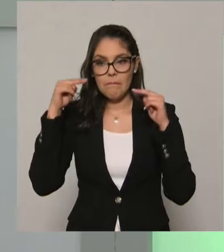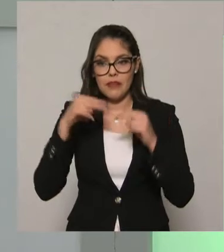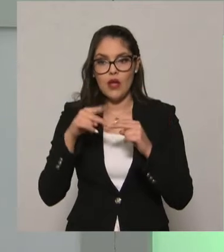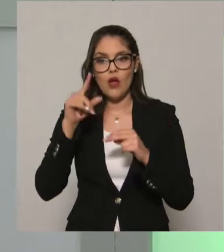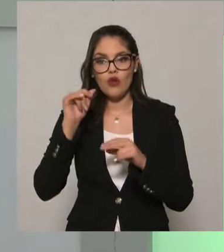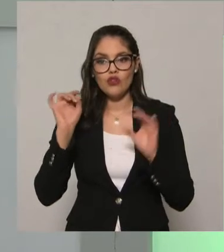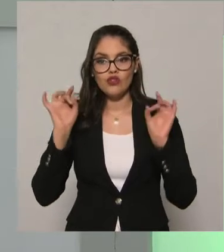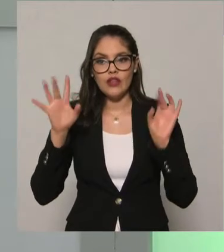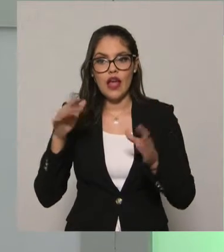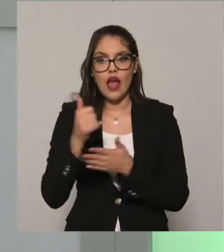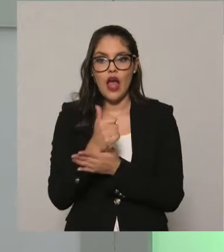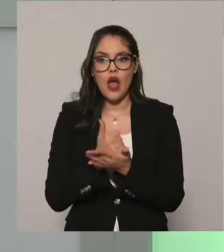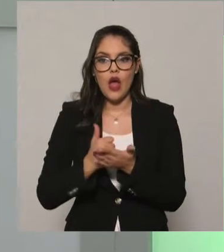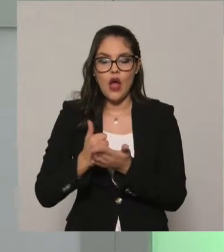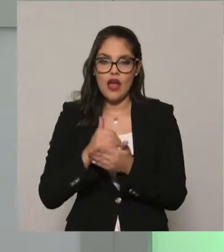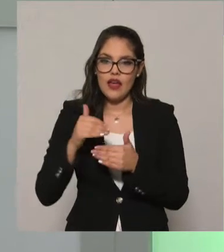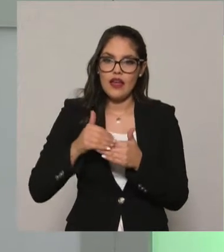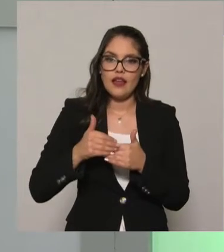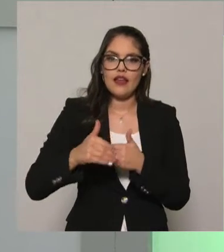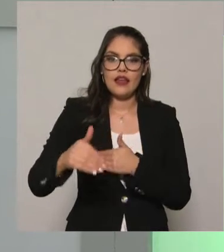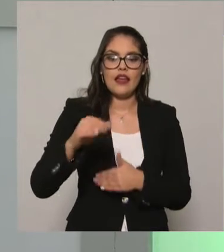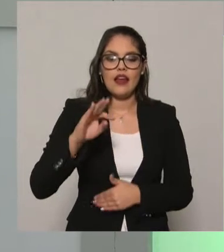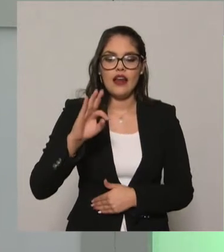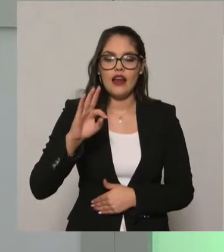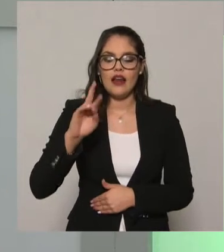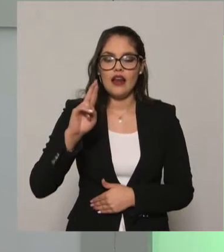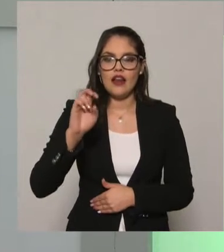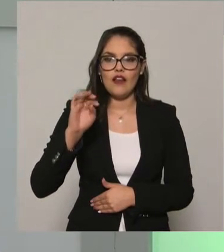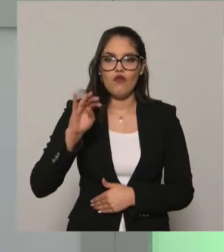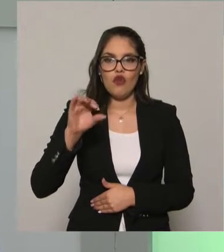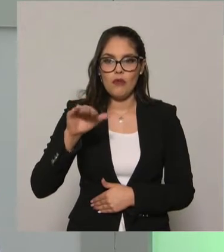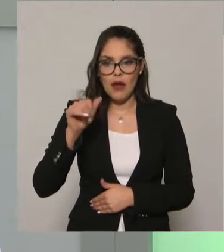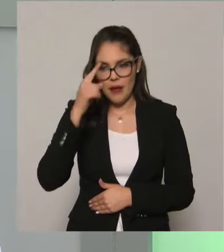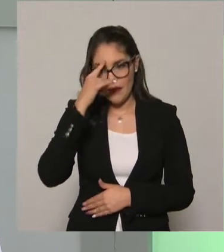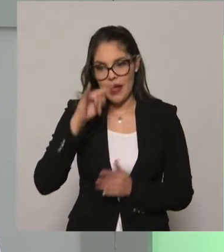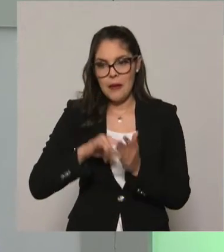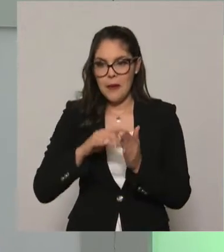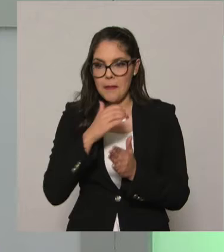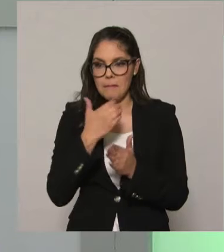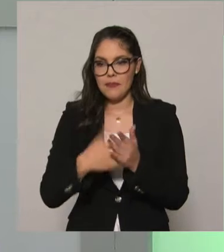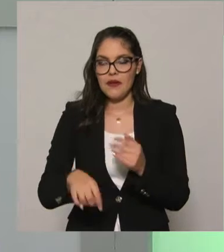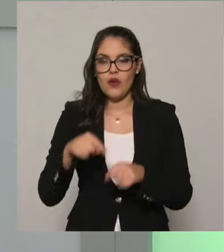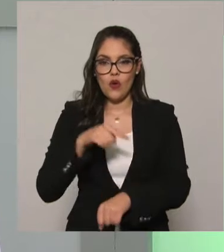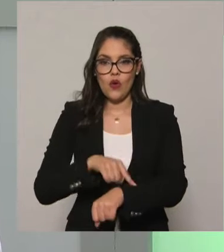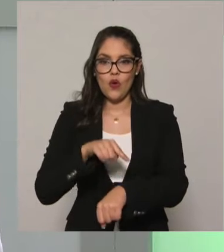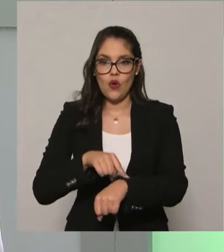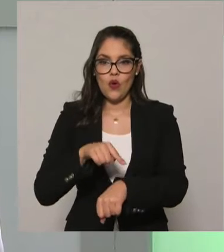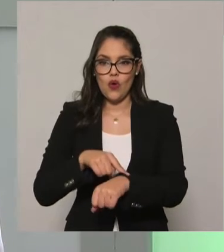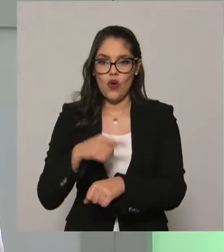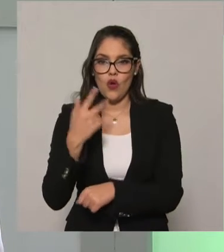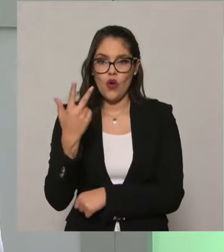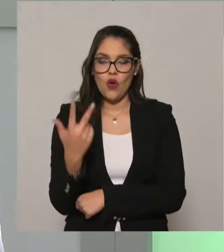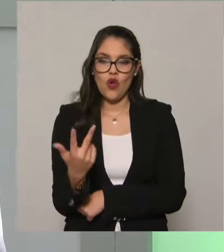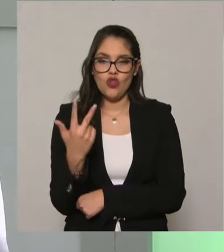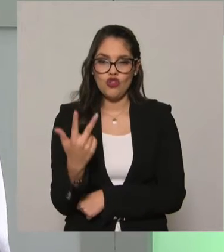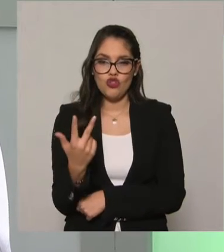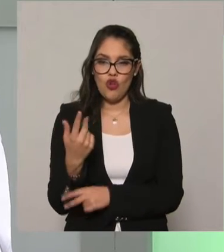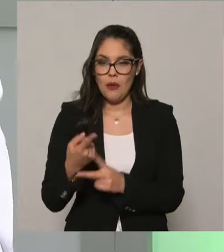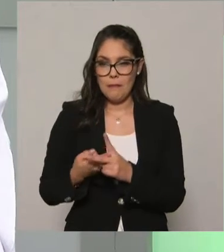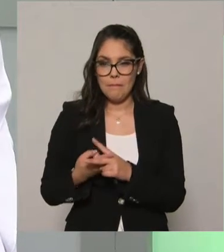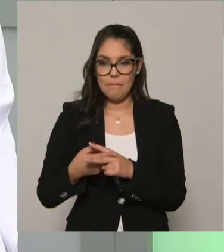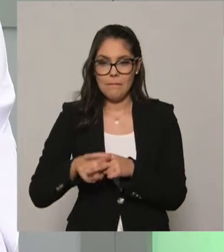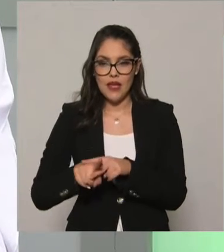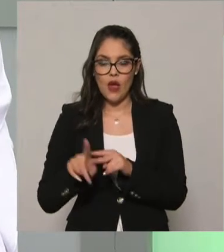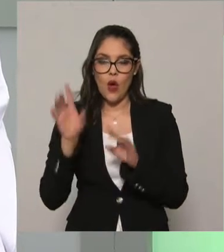Ángeles Azules sobre Paseo de la Reforma para terminar bien el año. ¿A qué hora? Va a ser a las 8, empieza